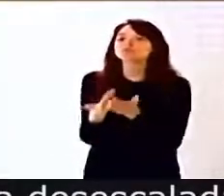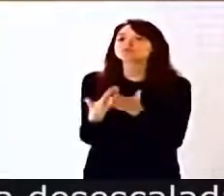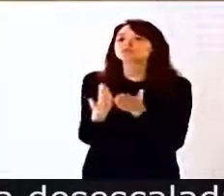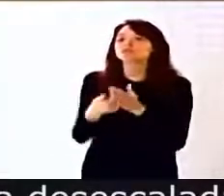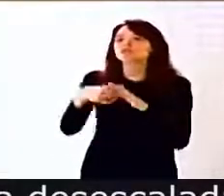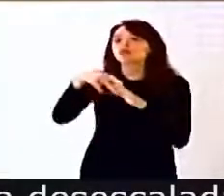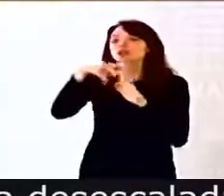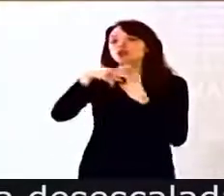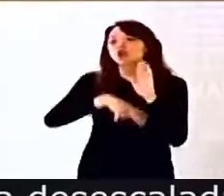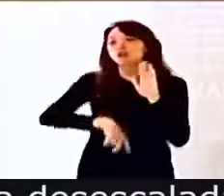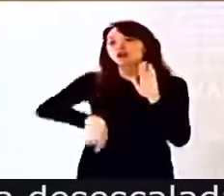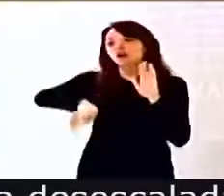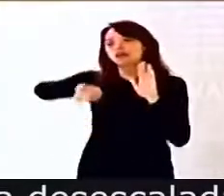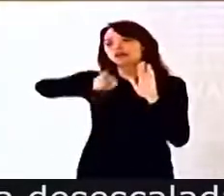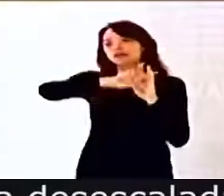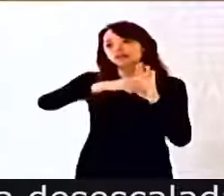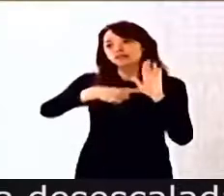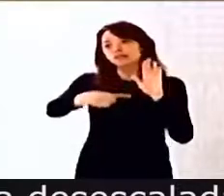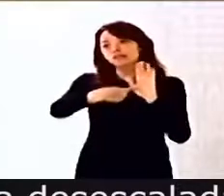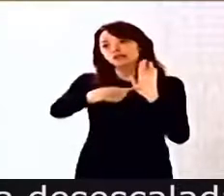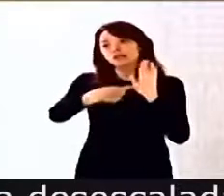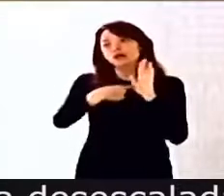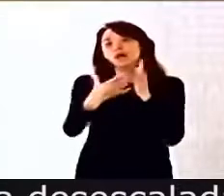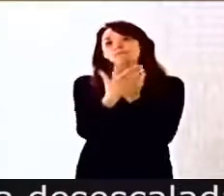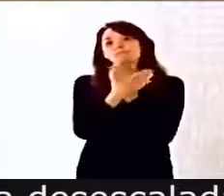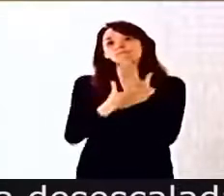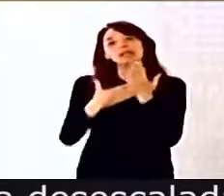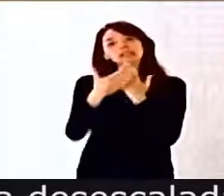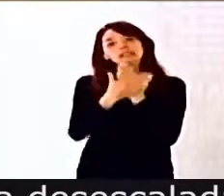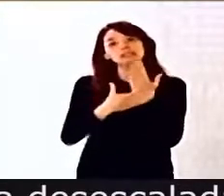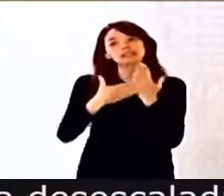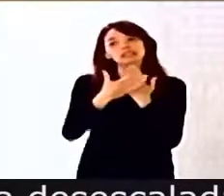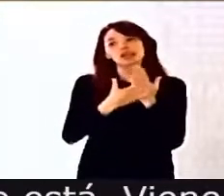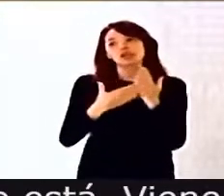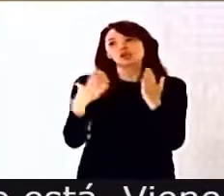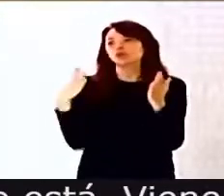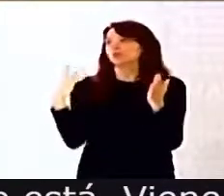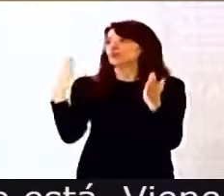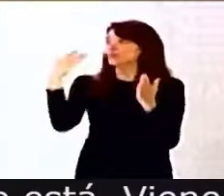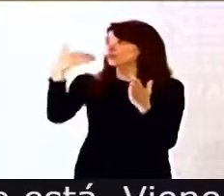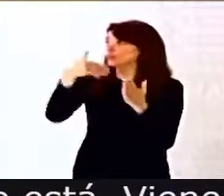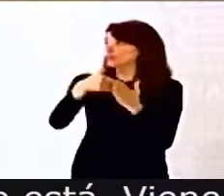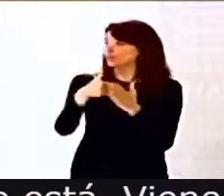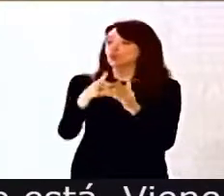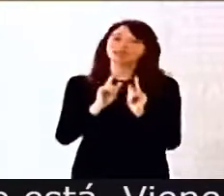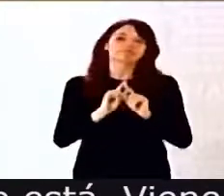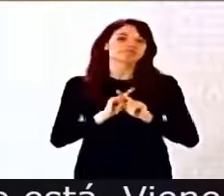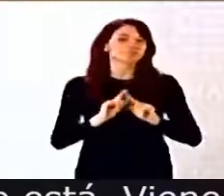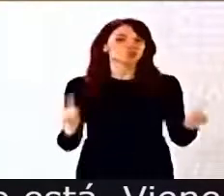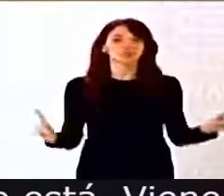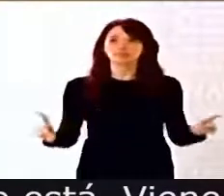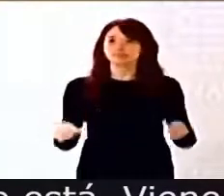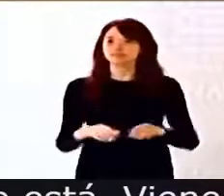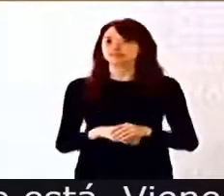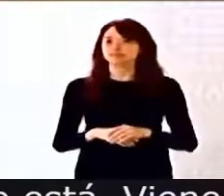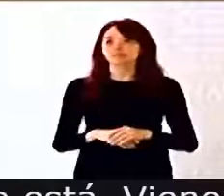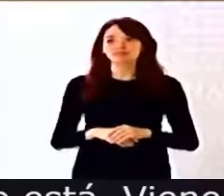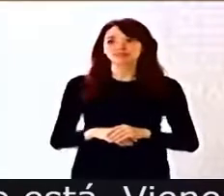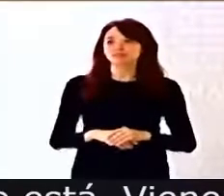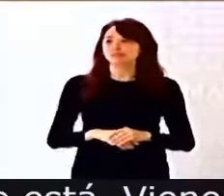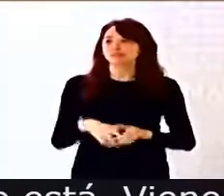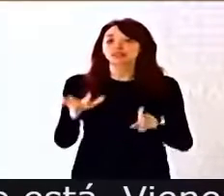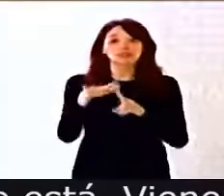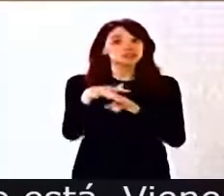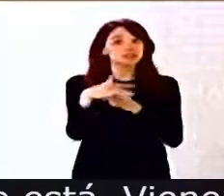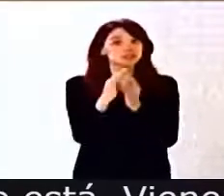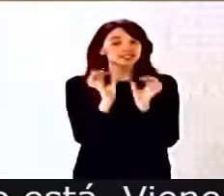en la normativa que ha sacado el Ministerio a lo largo de este periodo, y no está tasado esa